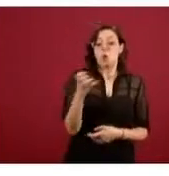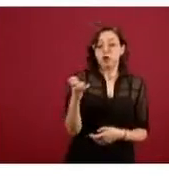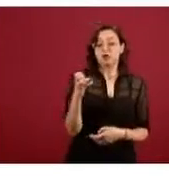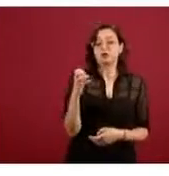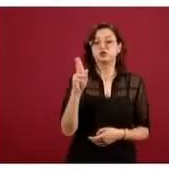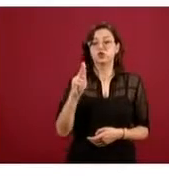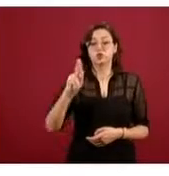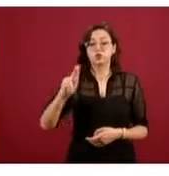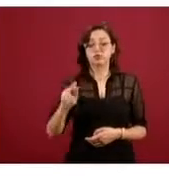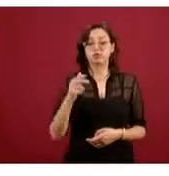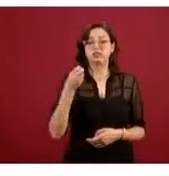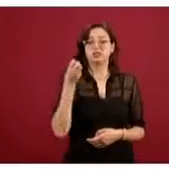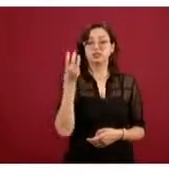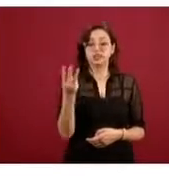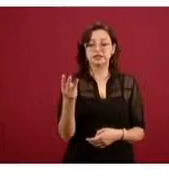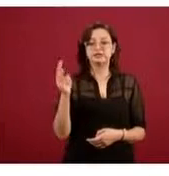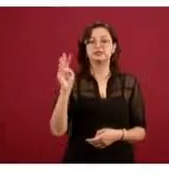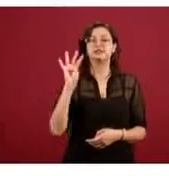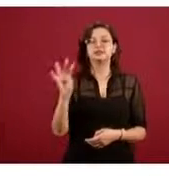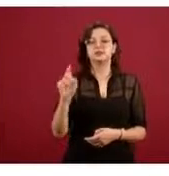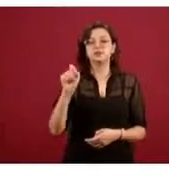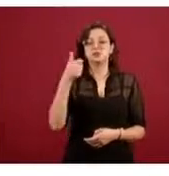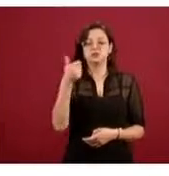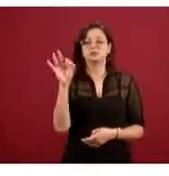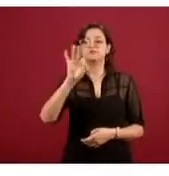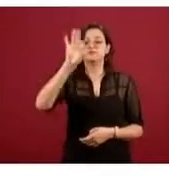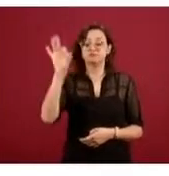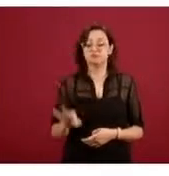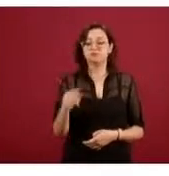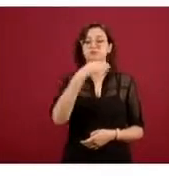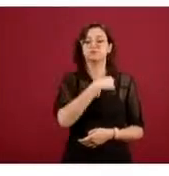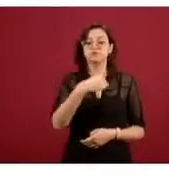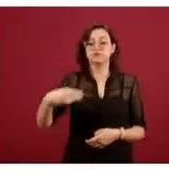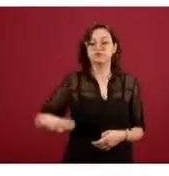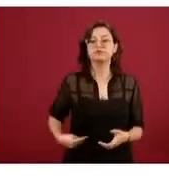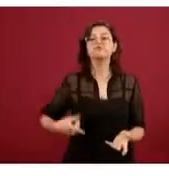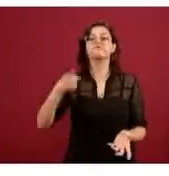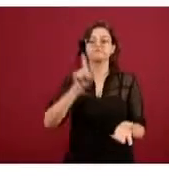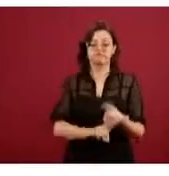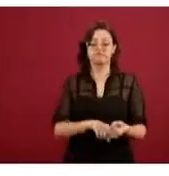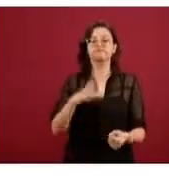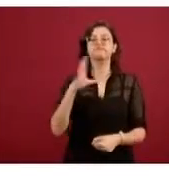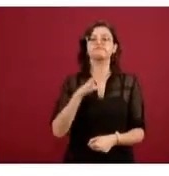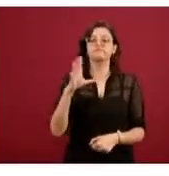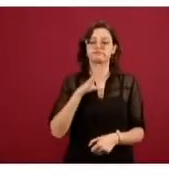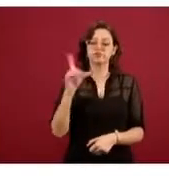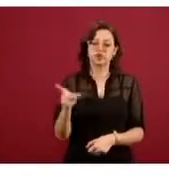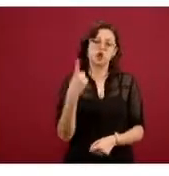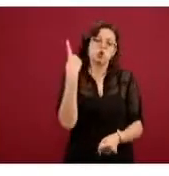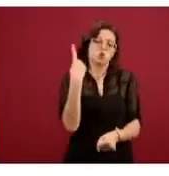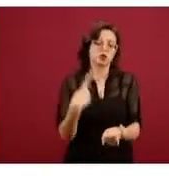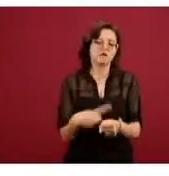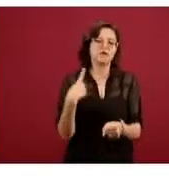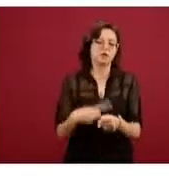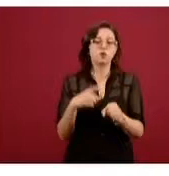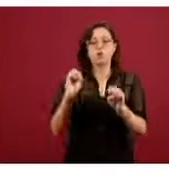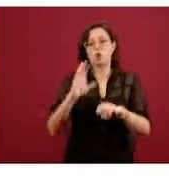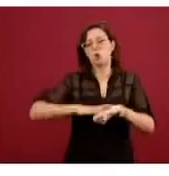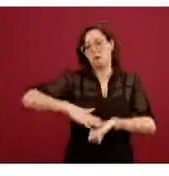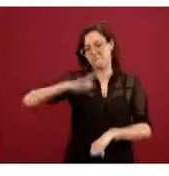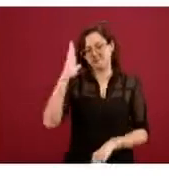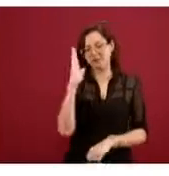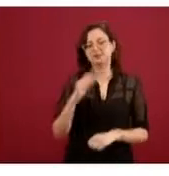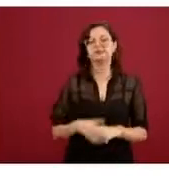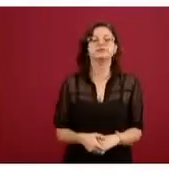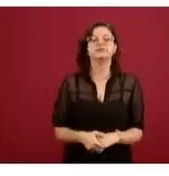el 19.6% de los municipios en el país que tienen al menos un caso confirmado. Como